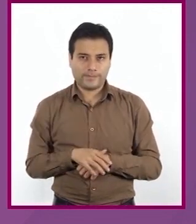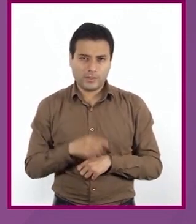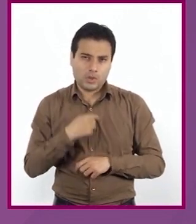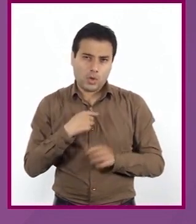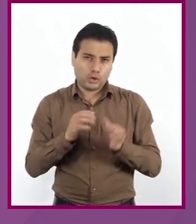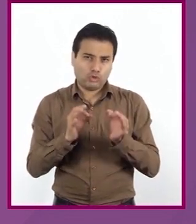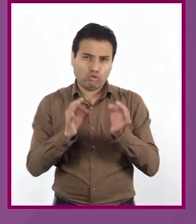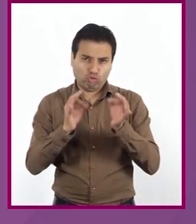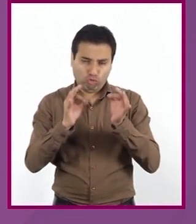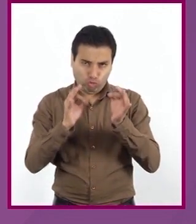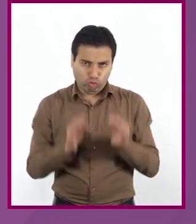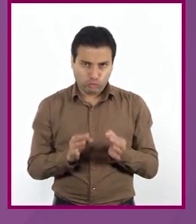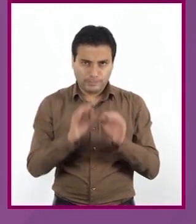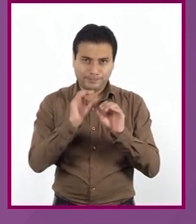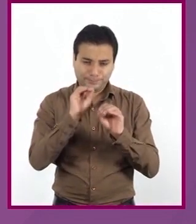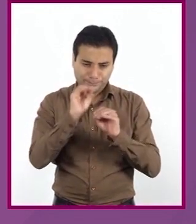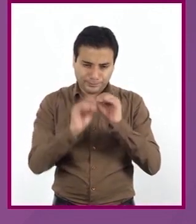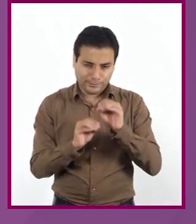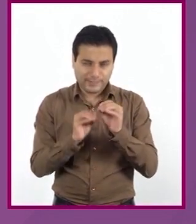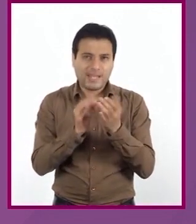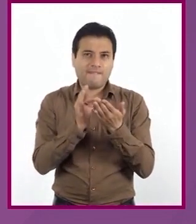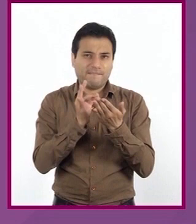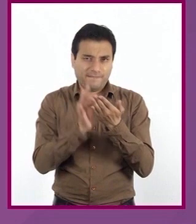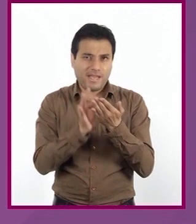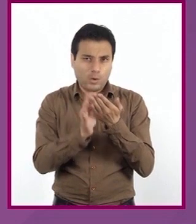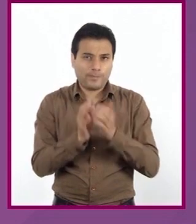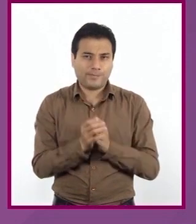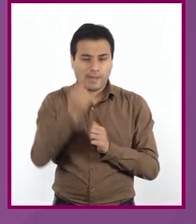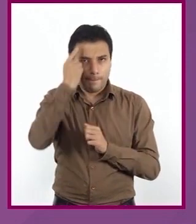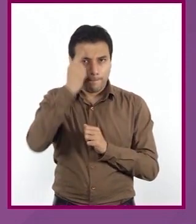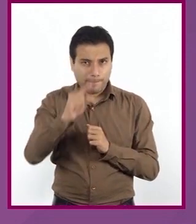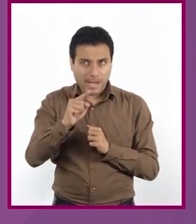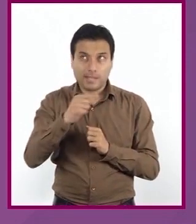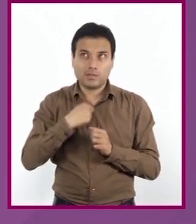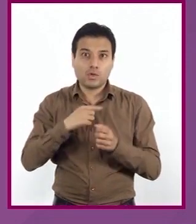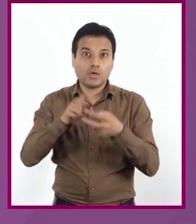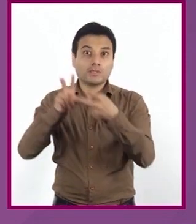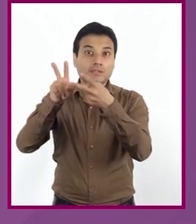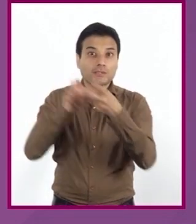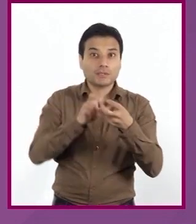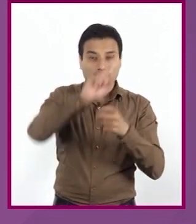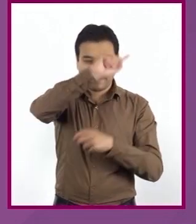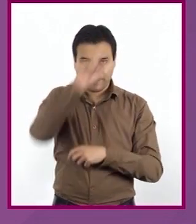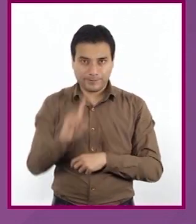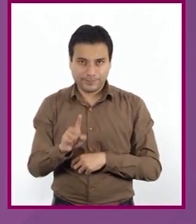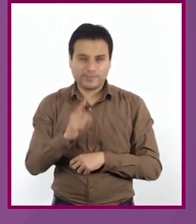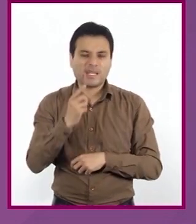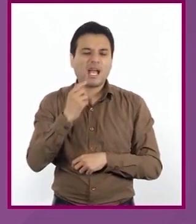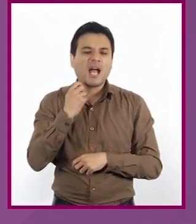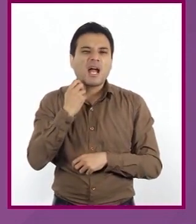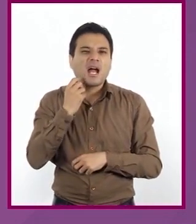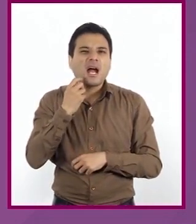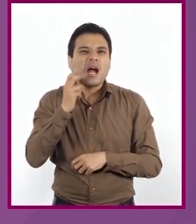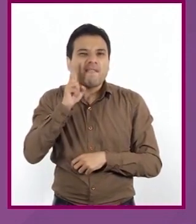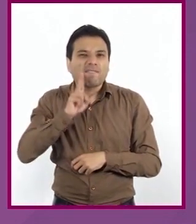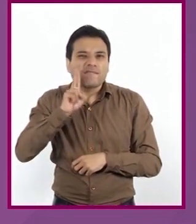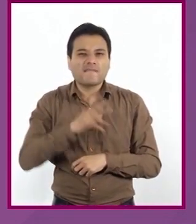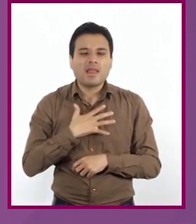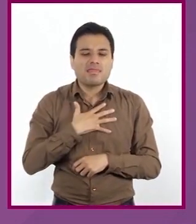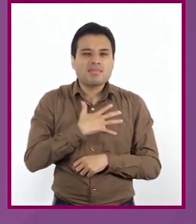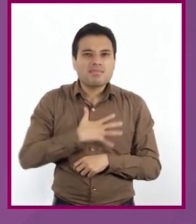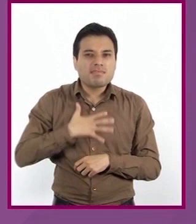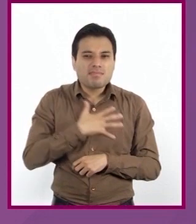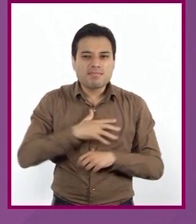una barra de hierro para atraer un rayo a mi casa, con el fin de hacer unos experimentos con él, con